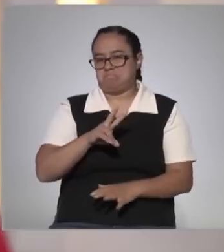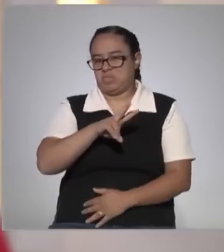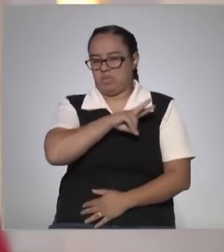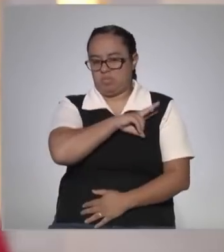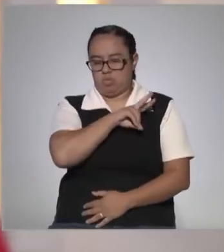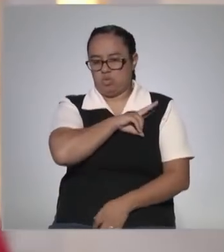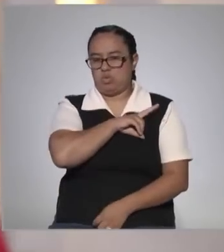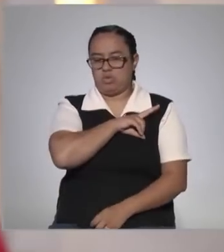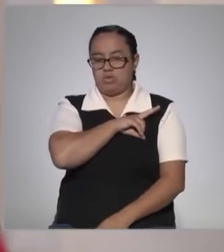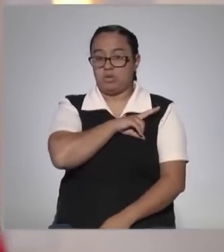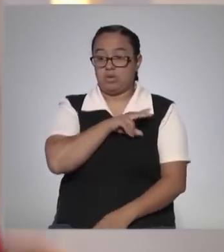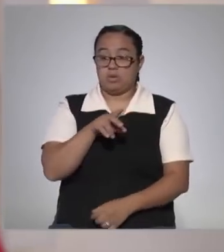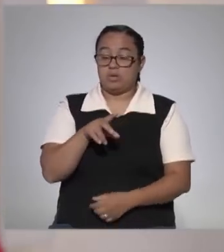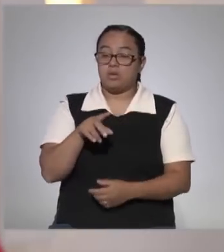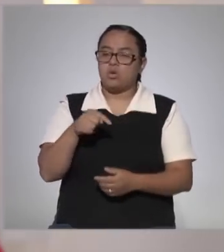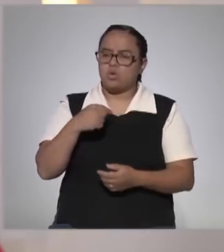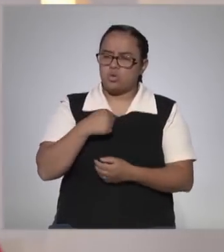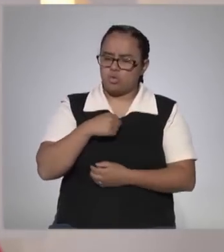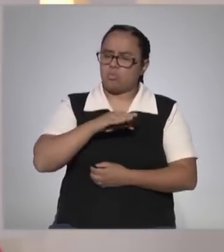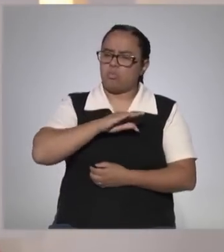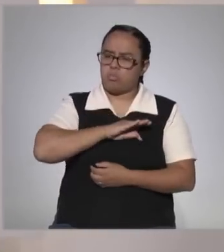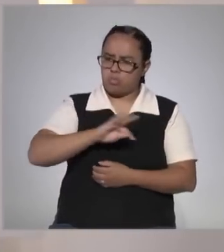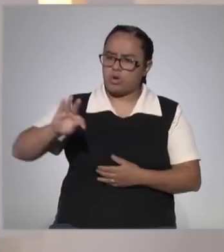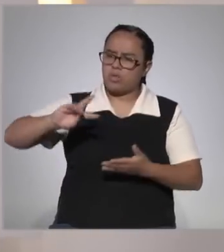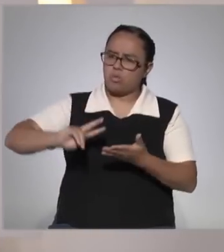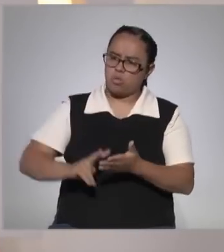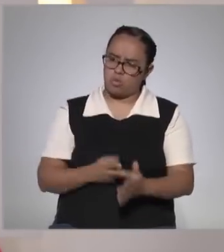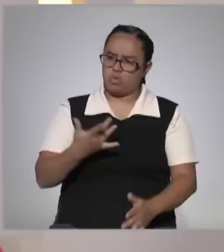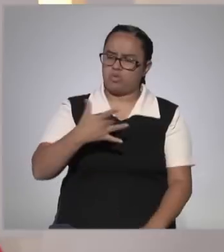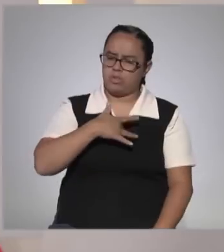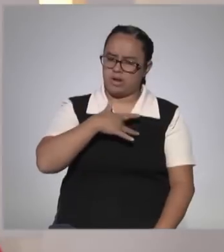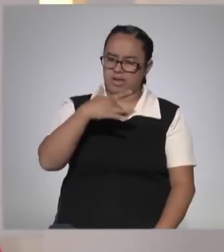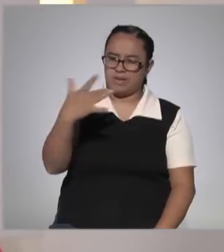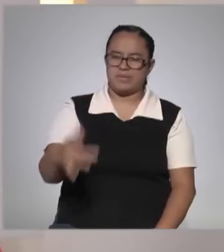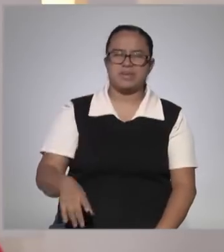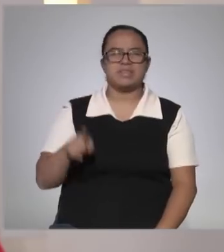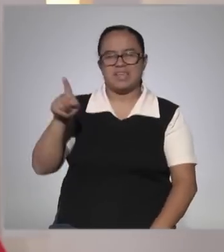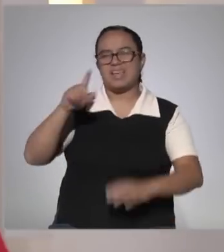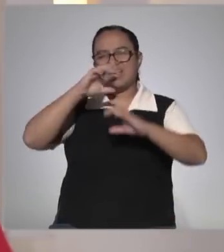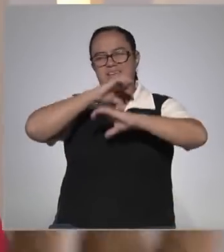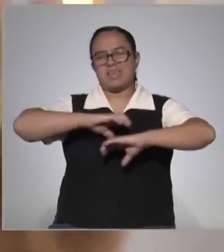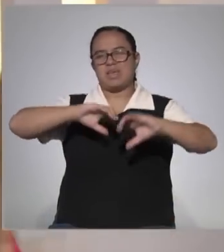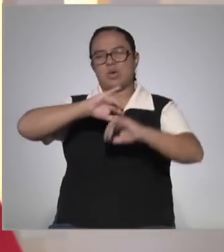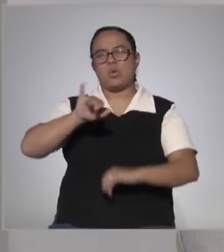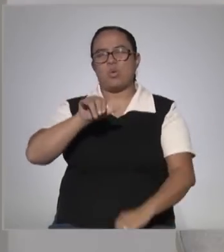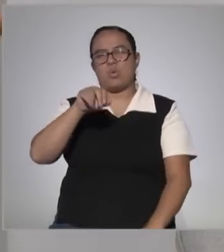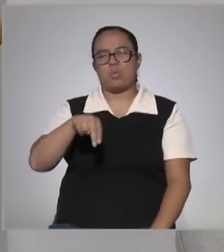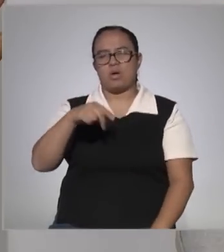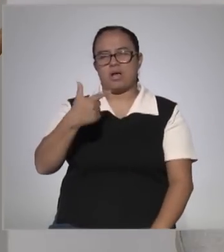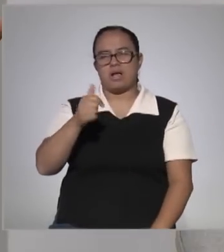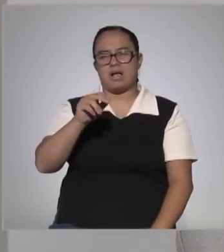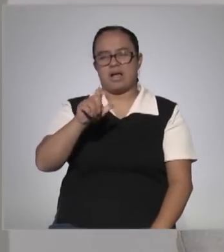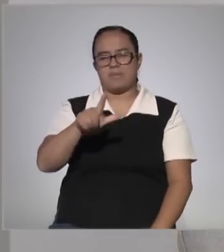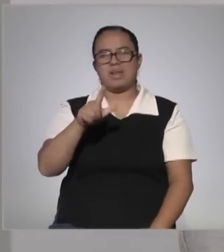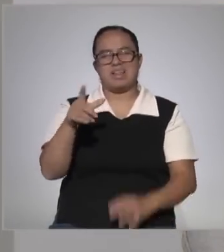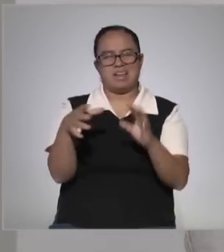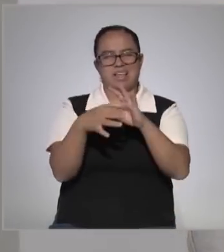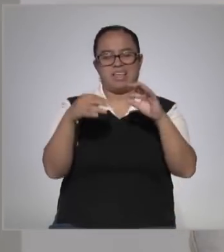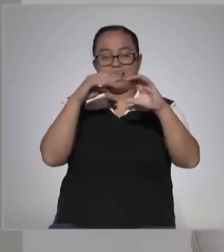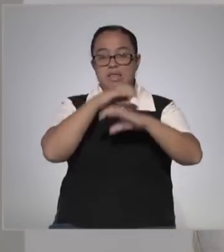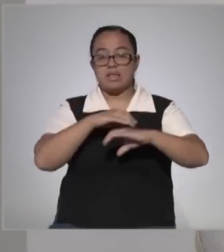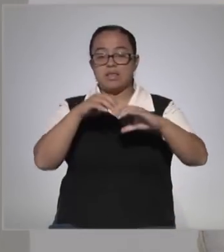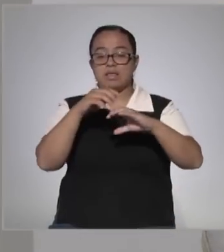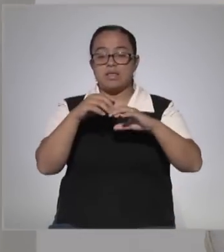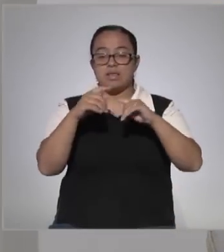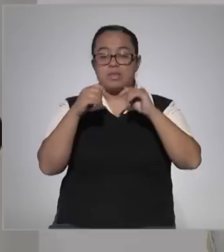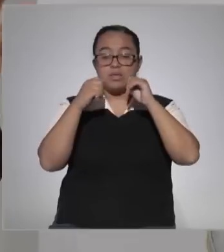ser la posibilidad de volver nuevamente a enamorarte, así como decía el maestro Juan Gabriel, ¿no? Sobre todas las cosas de la parte del